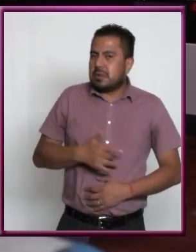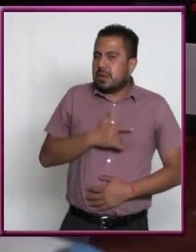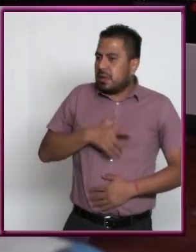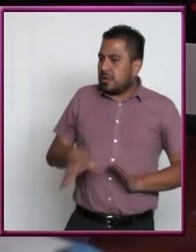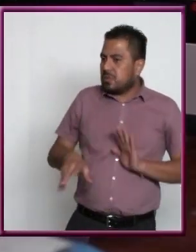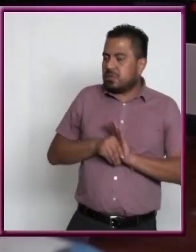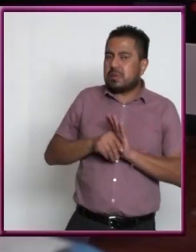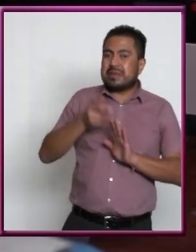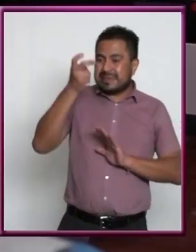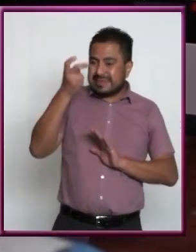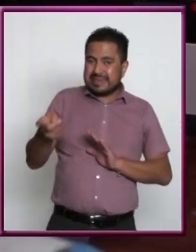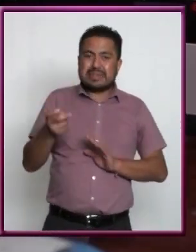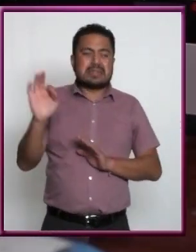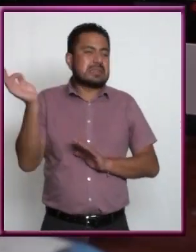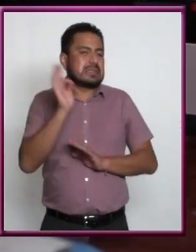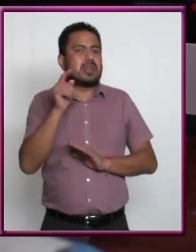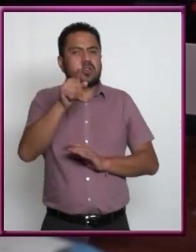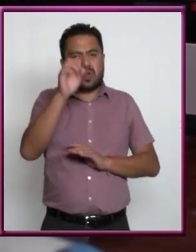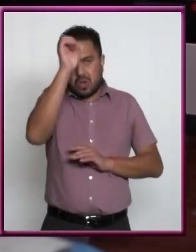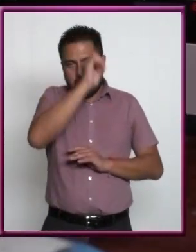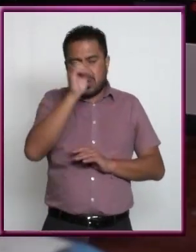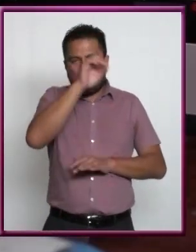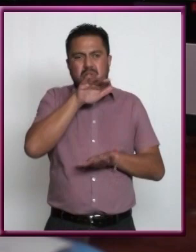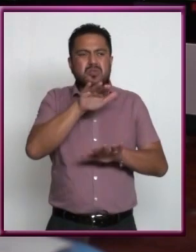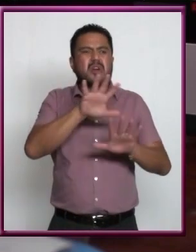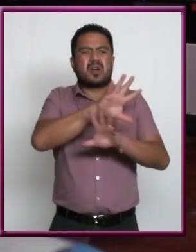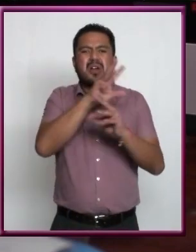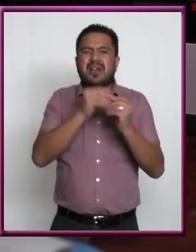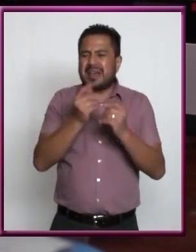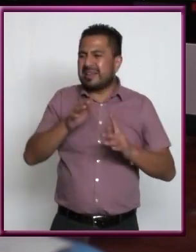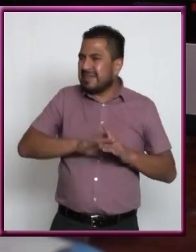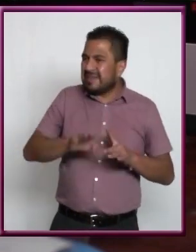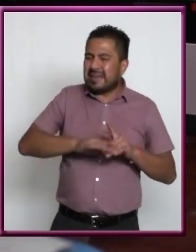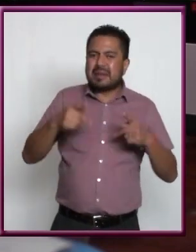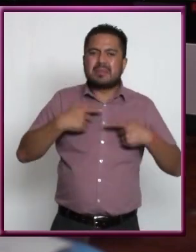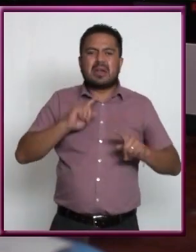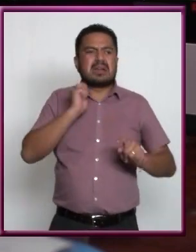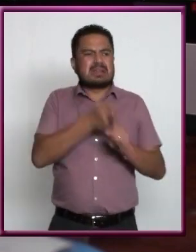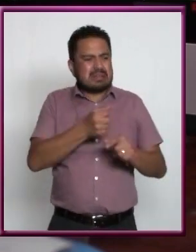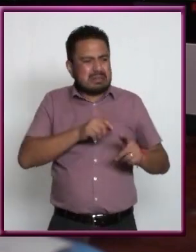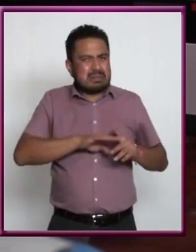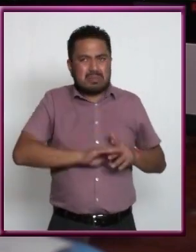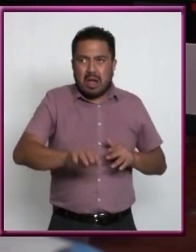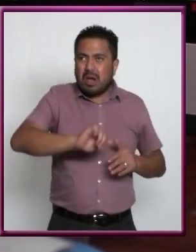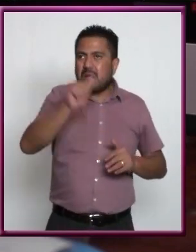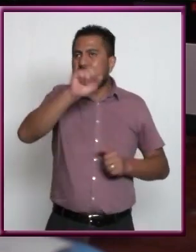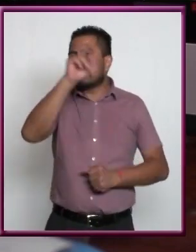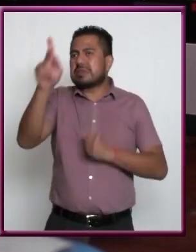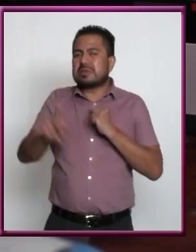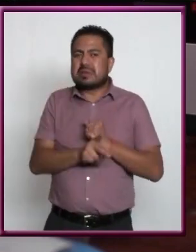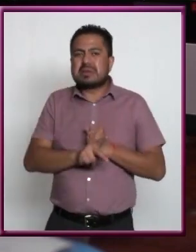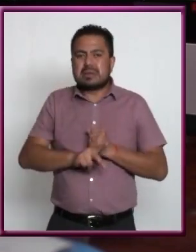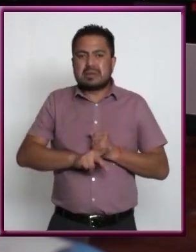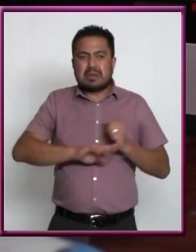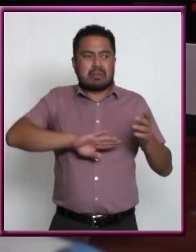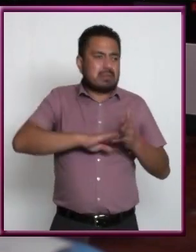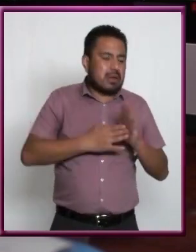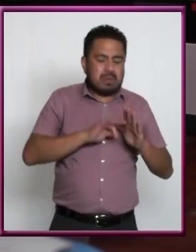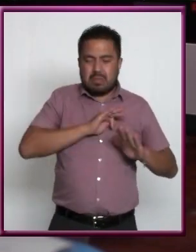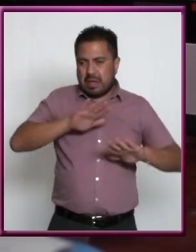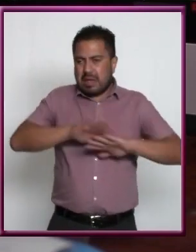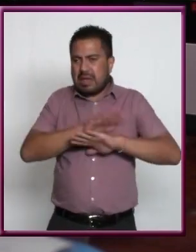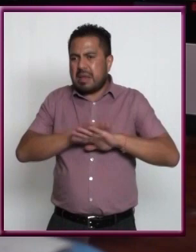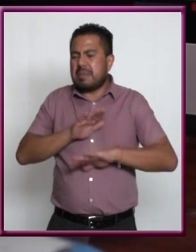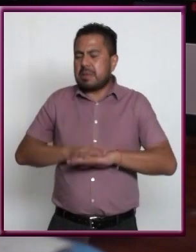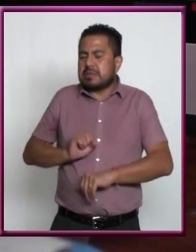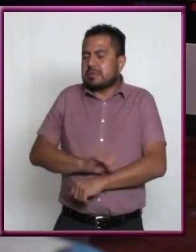está sintiendo. Y en ese momento quizá tu opinión sobre los inmigrantes, sobre lo que es cruzar la frontera, lo que es irse a otro país, pueda cambiar un poco o pueda